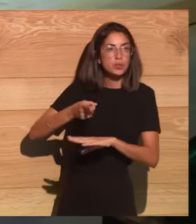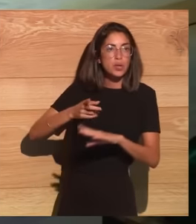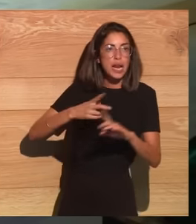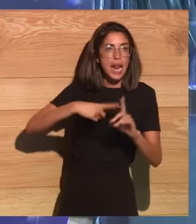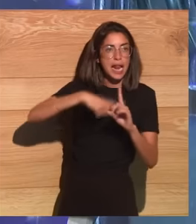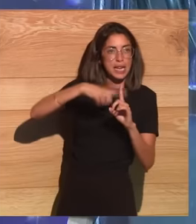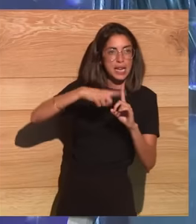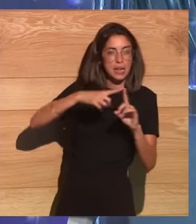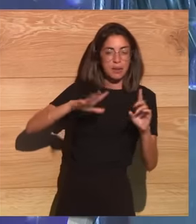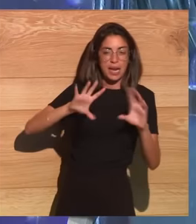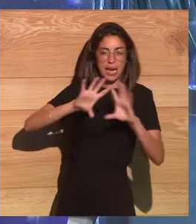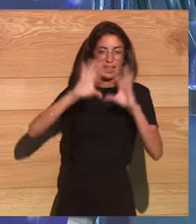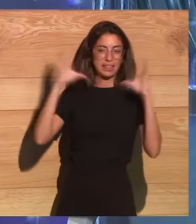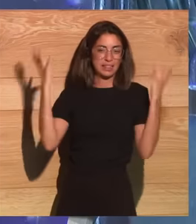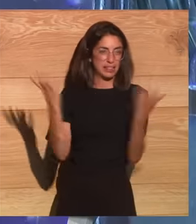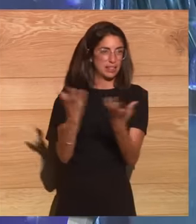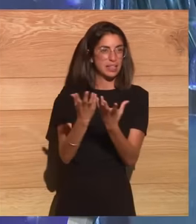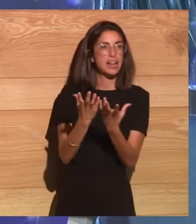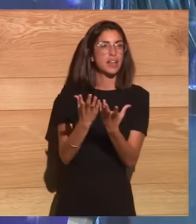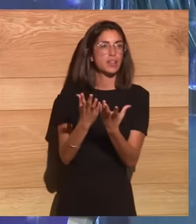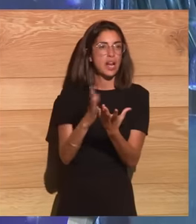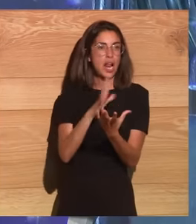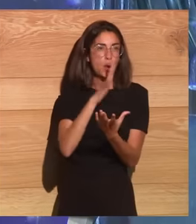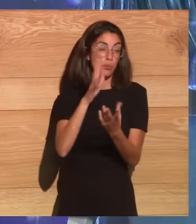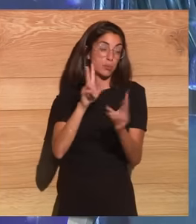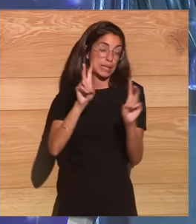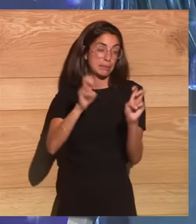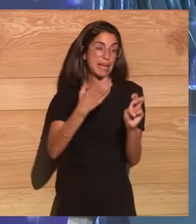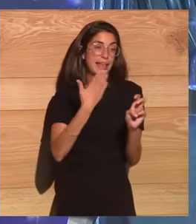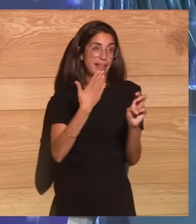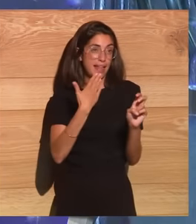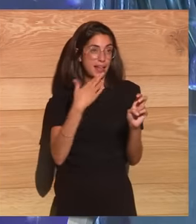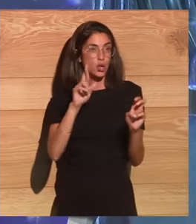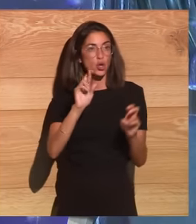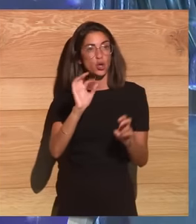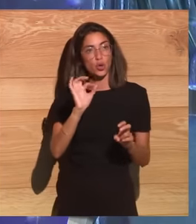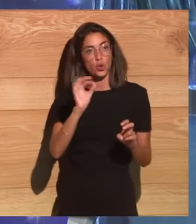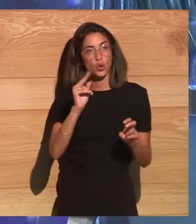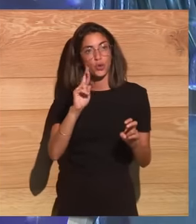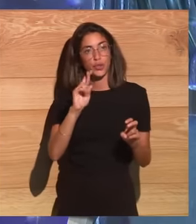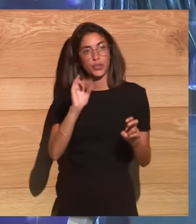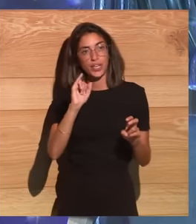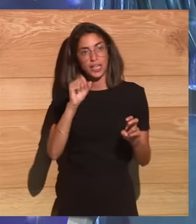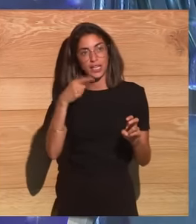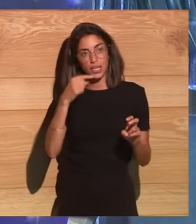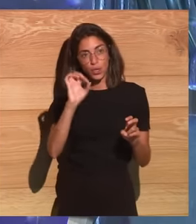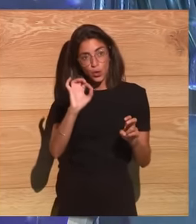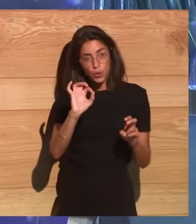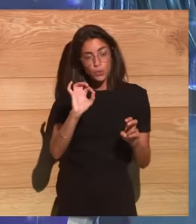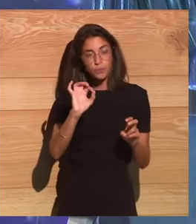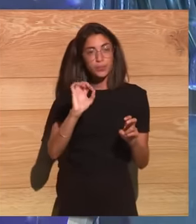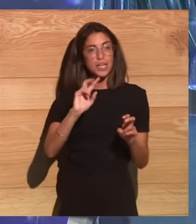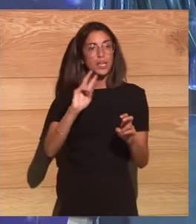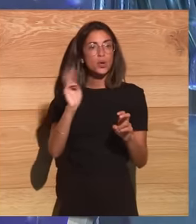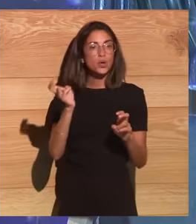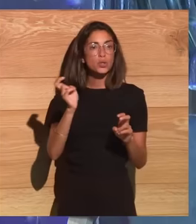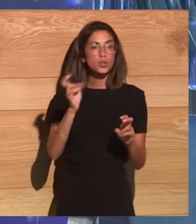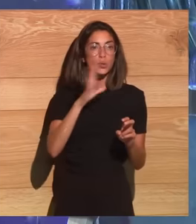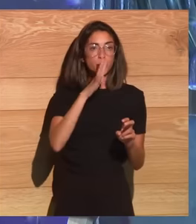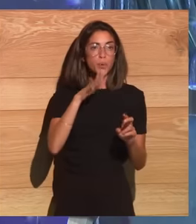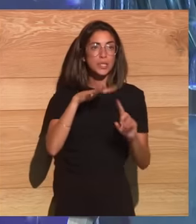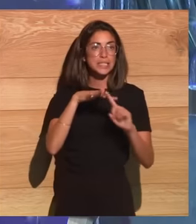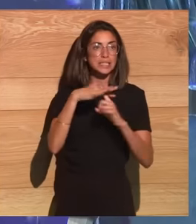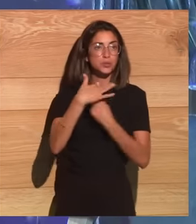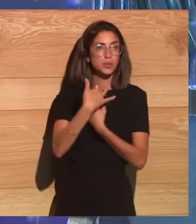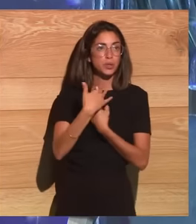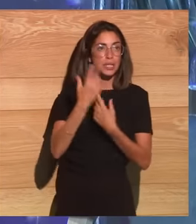dirigido a grandes estrellas de Hollywood. Por sí, edad también. Se refiere a Rodrigo. Y el que por circunstancias de la vida es el escritor